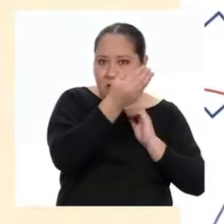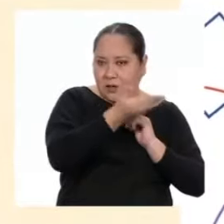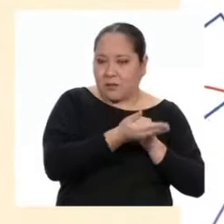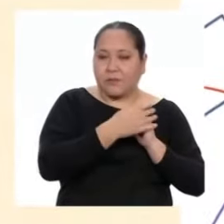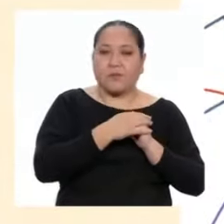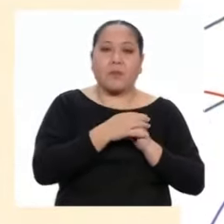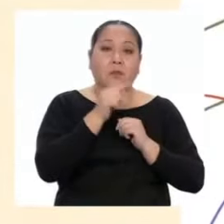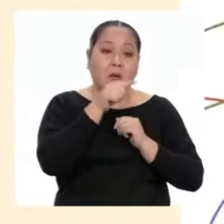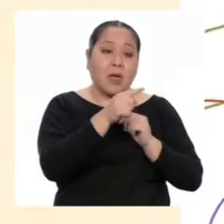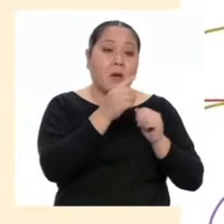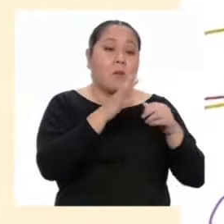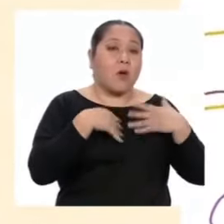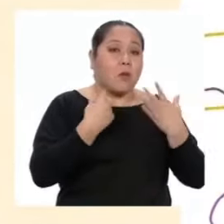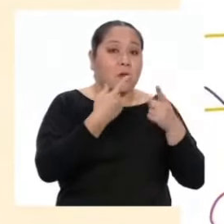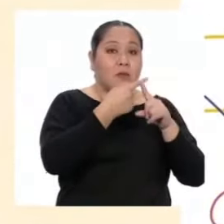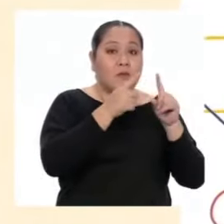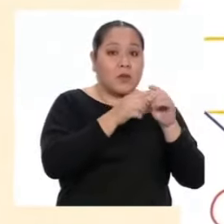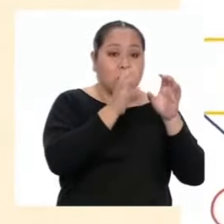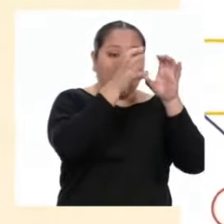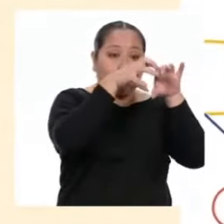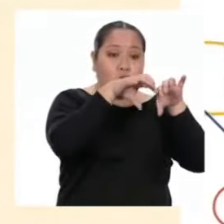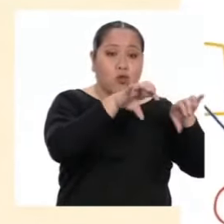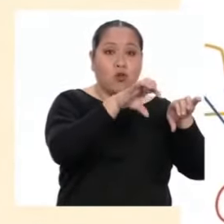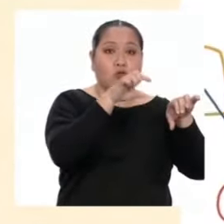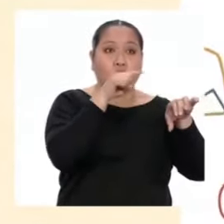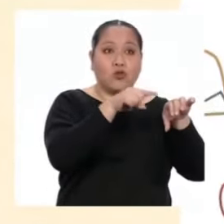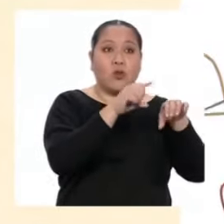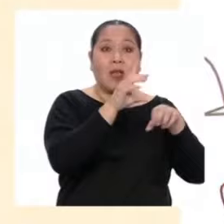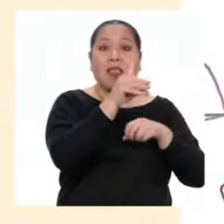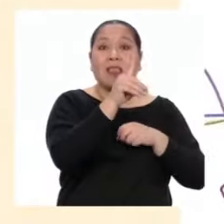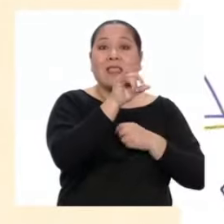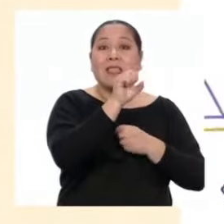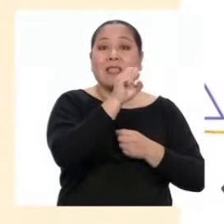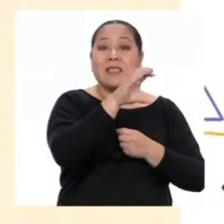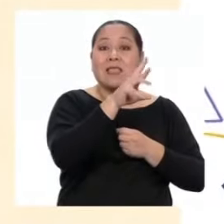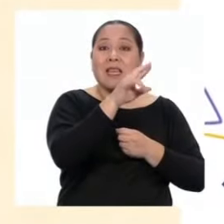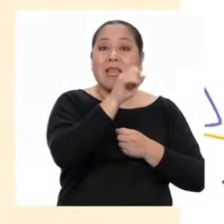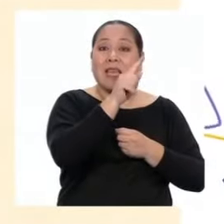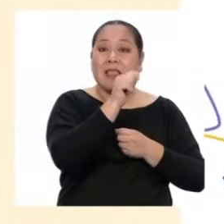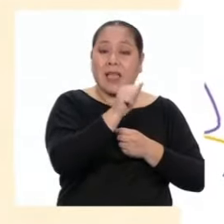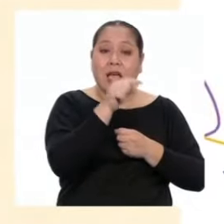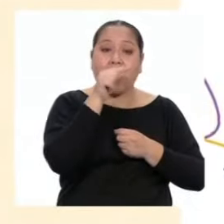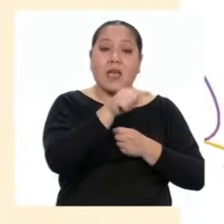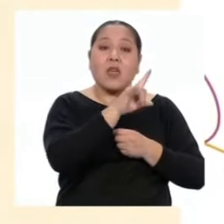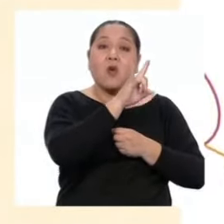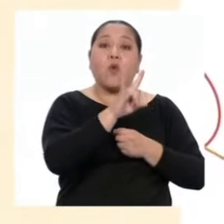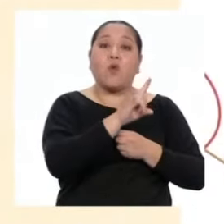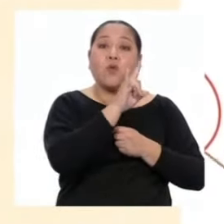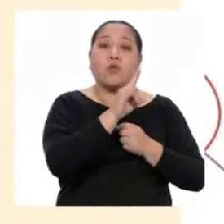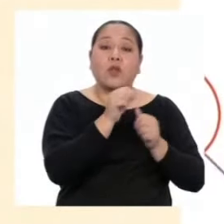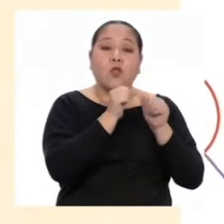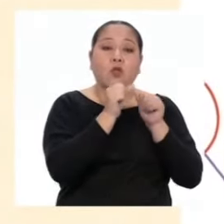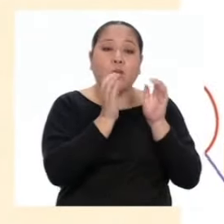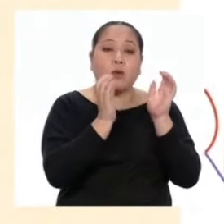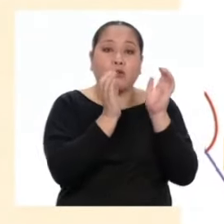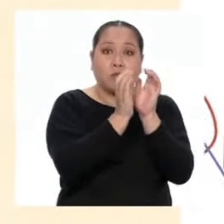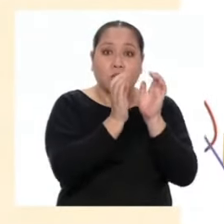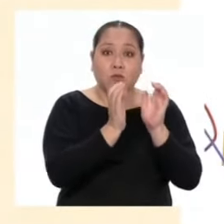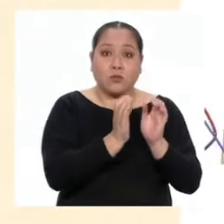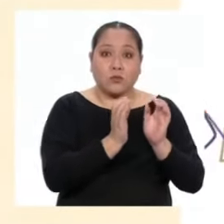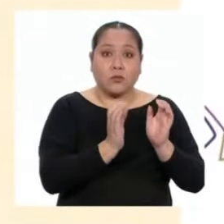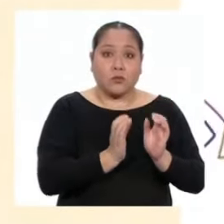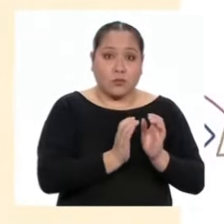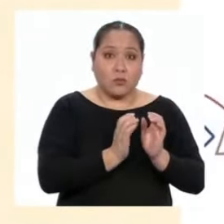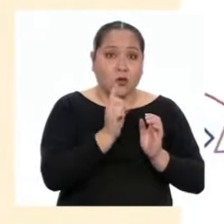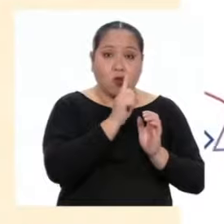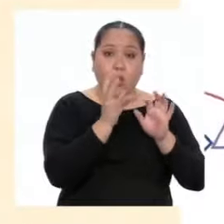Podemos distinguir de dos tipos. Variable discreta, que es aquella que toma valores aislados, es decir,